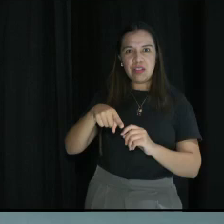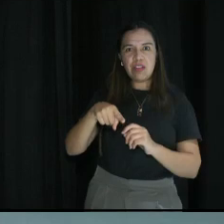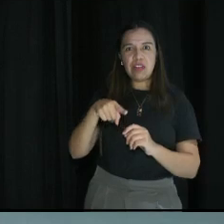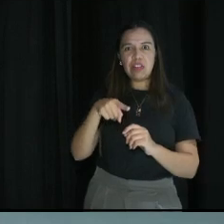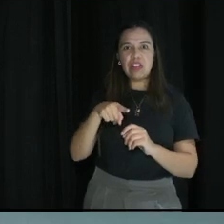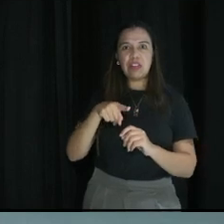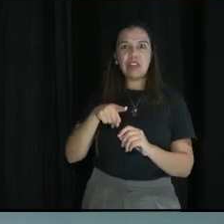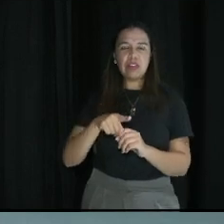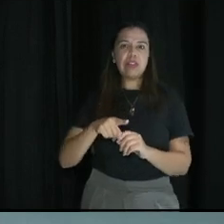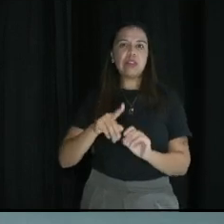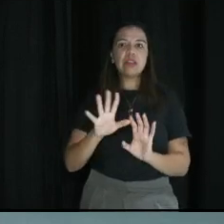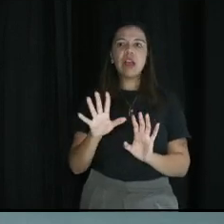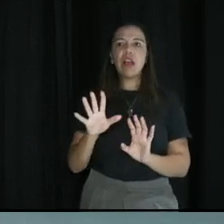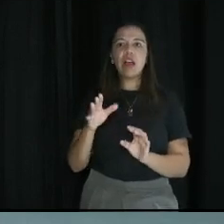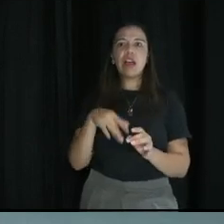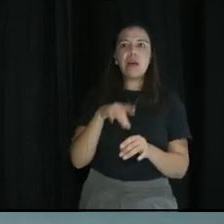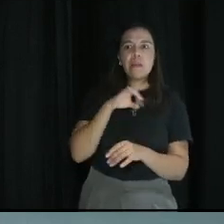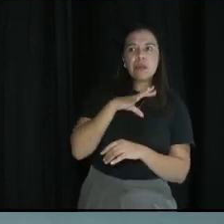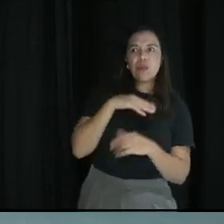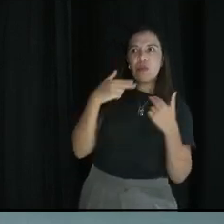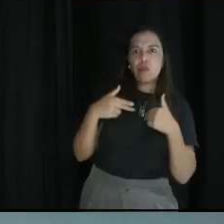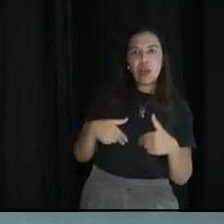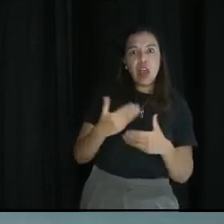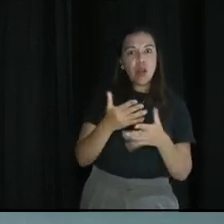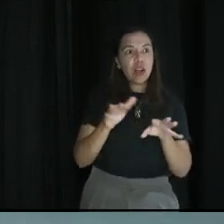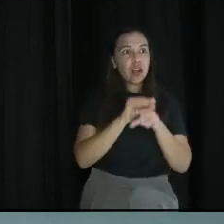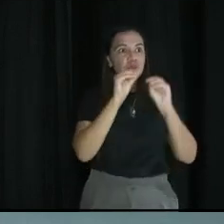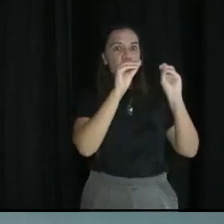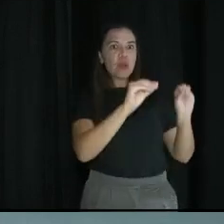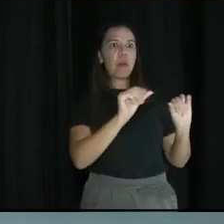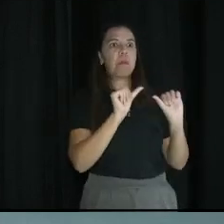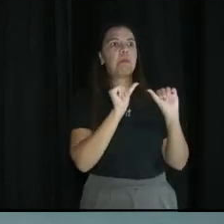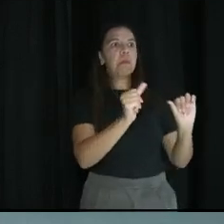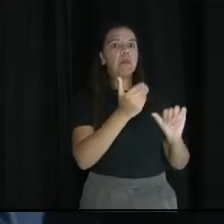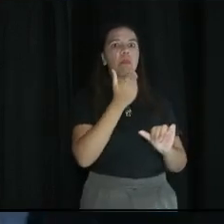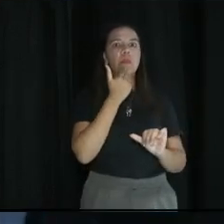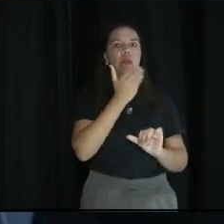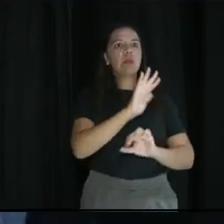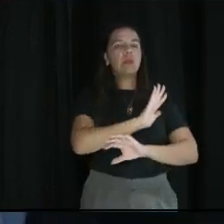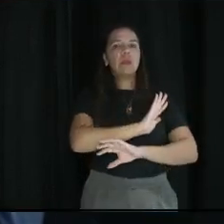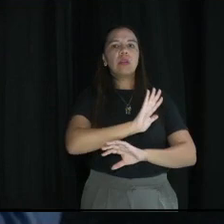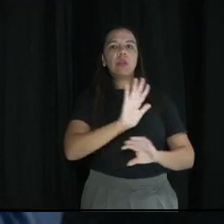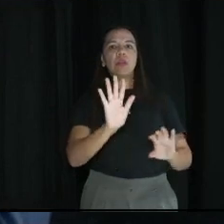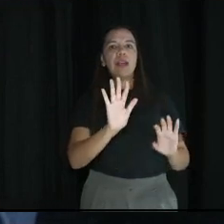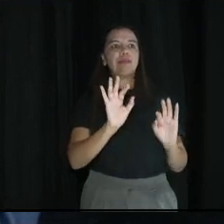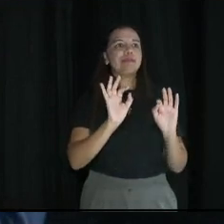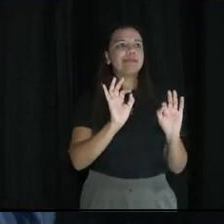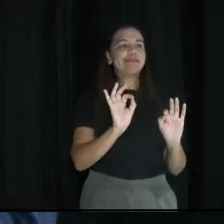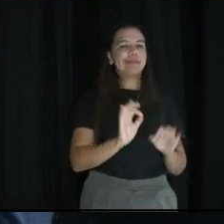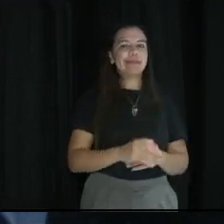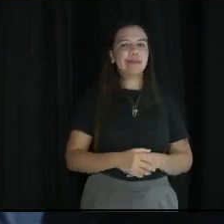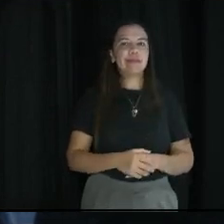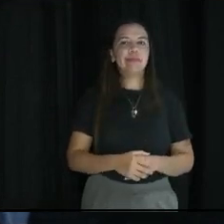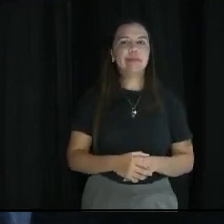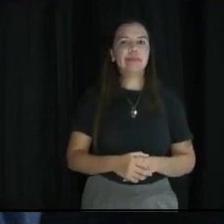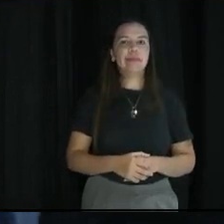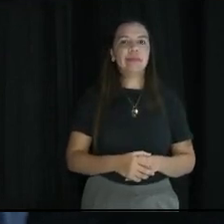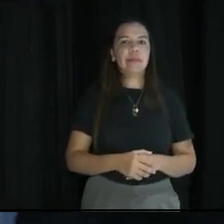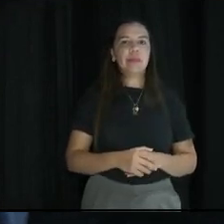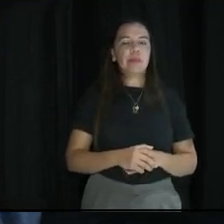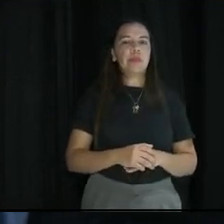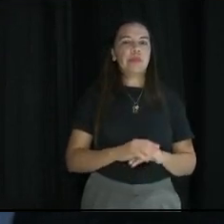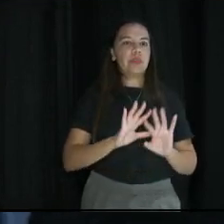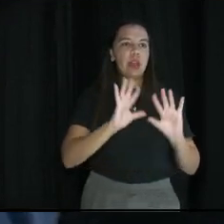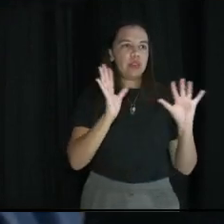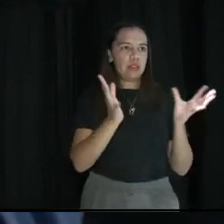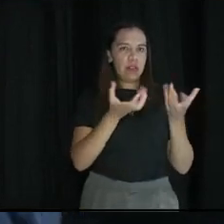a los humanos. Entonces, es un ejemplar que está en un estado completamente bravío y salvaje, ¿no? A